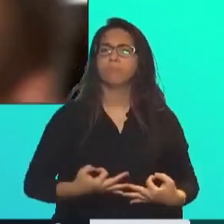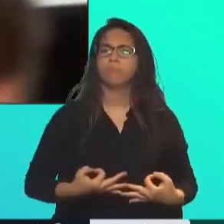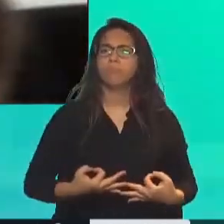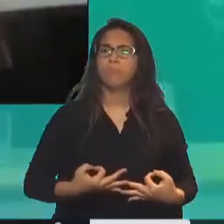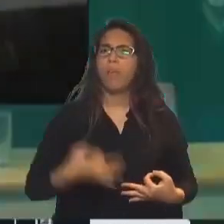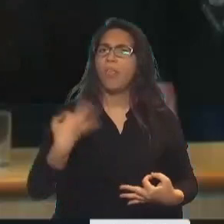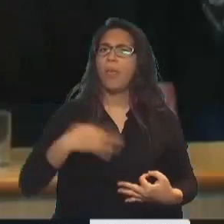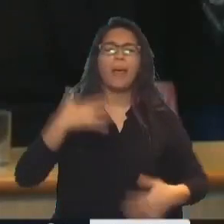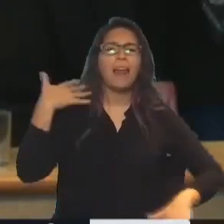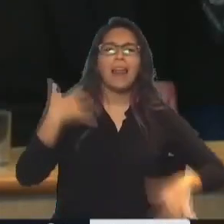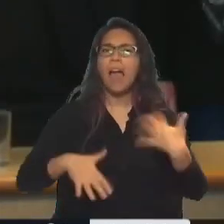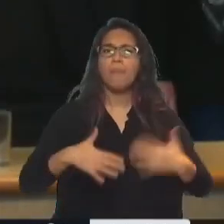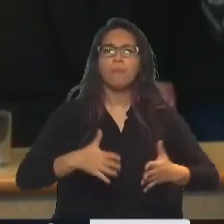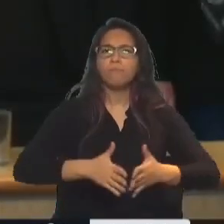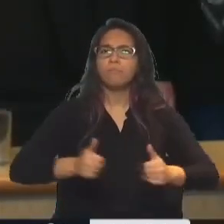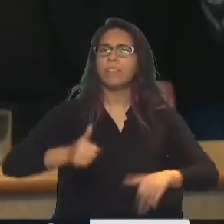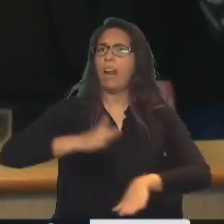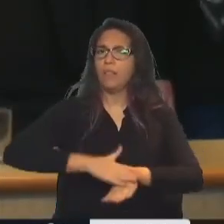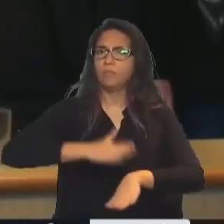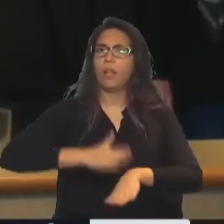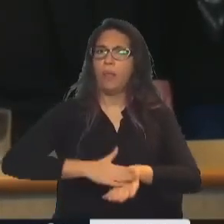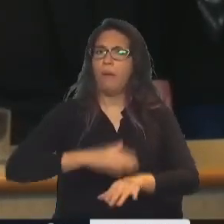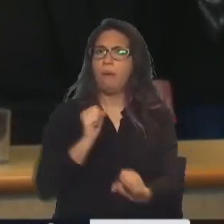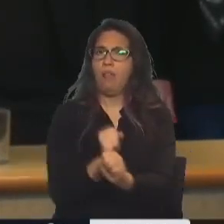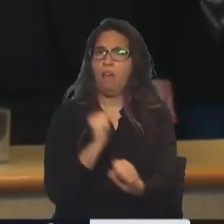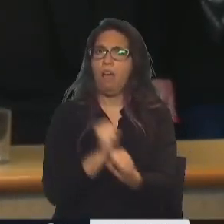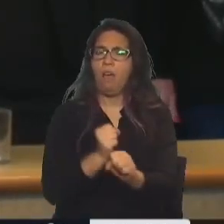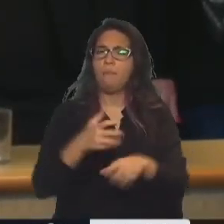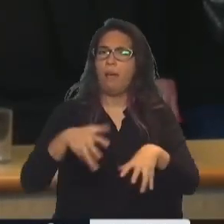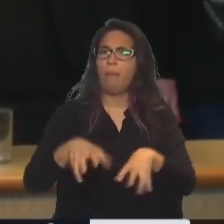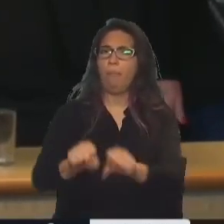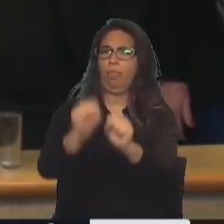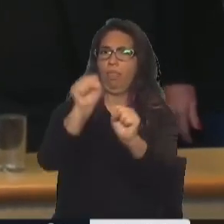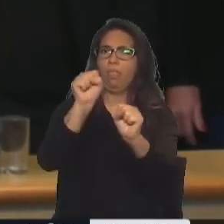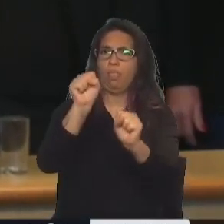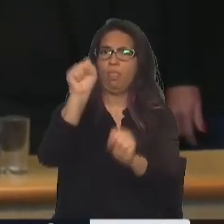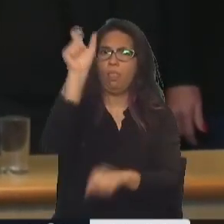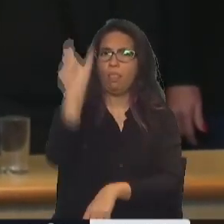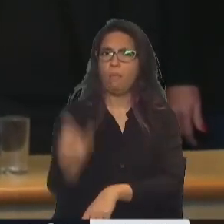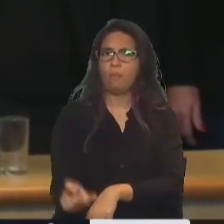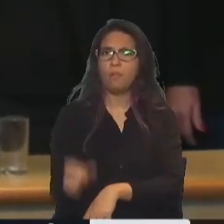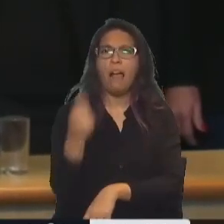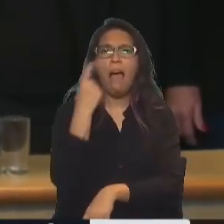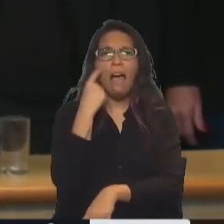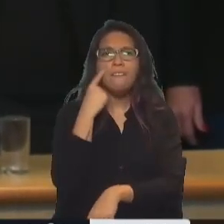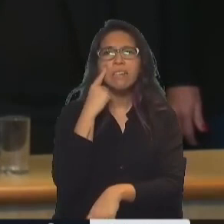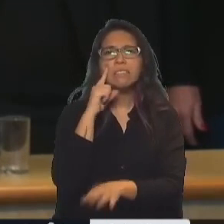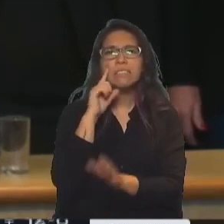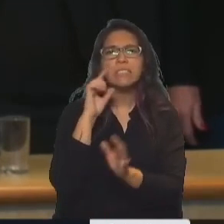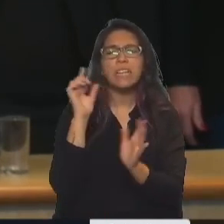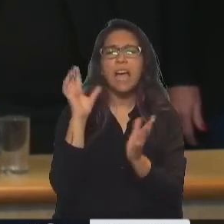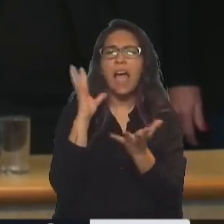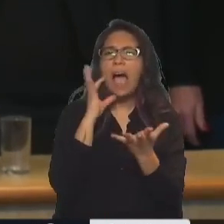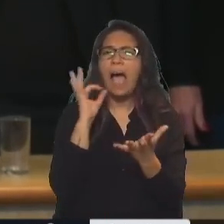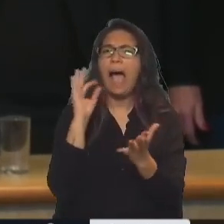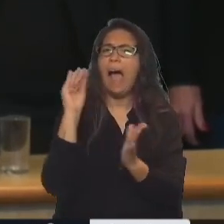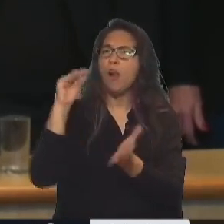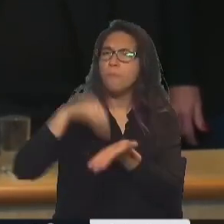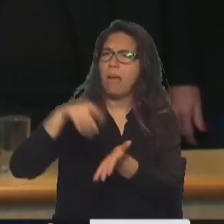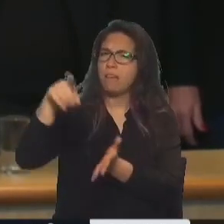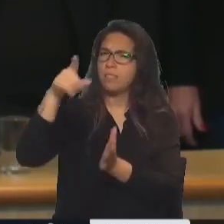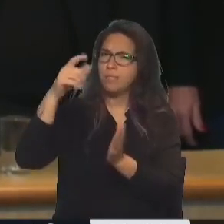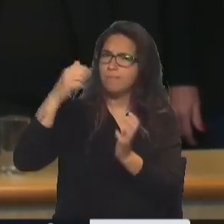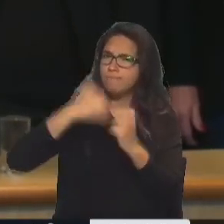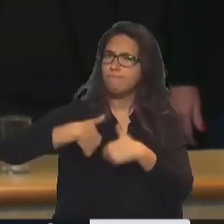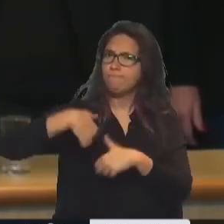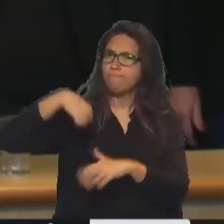celeridad y responsabilidad en encontrar si hay algo detrás de esta persona,